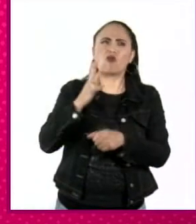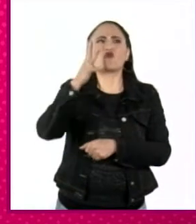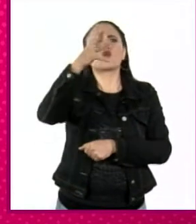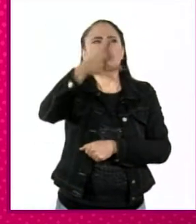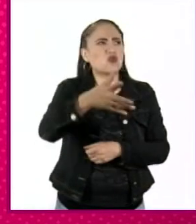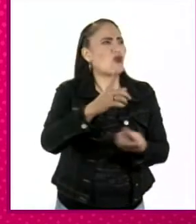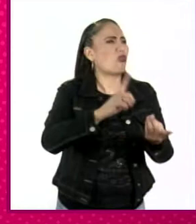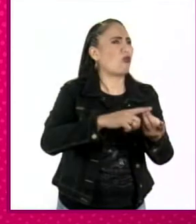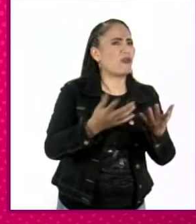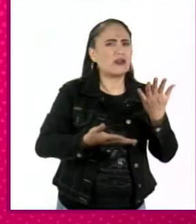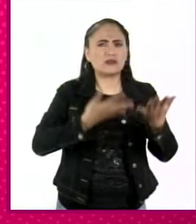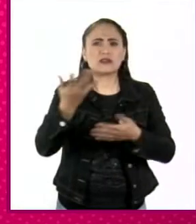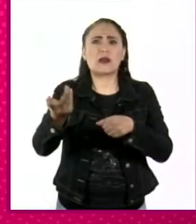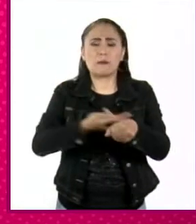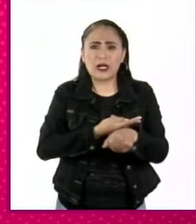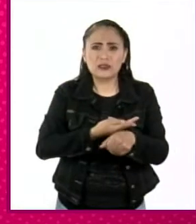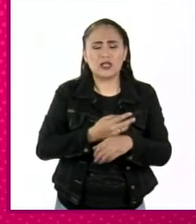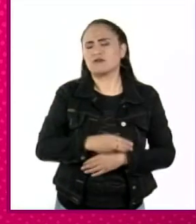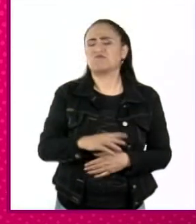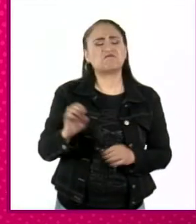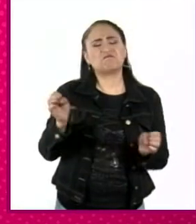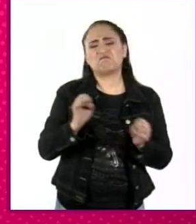porque es una materia que es